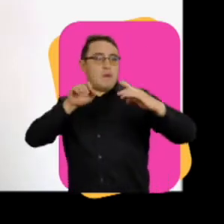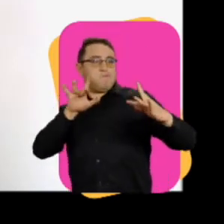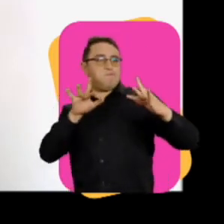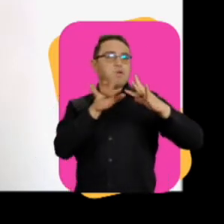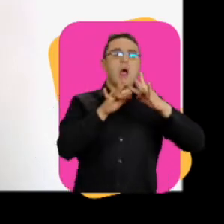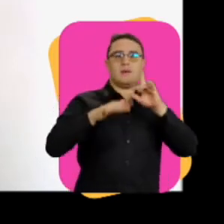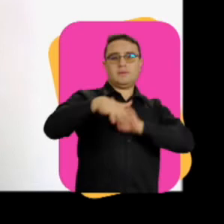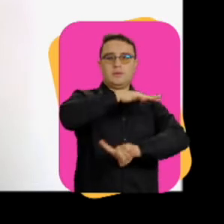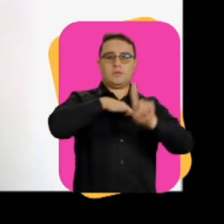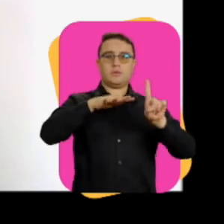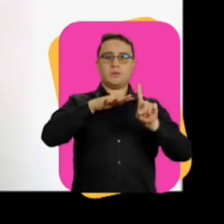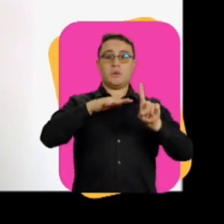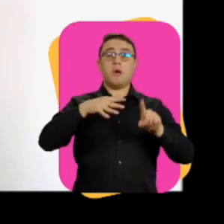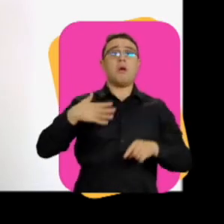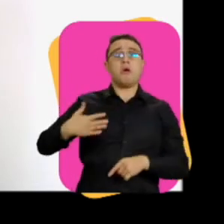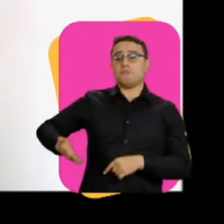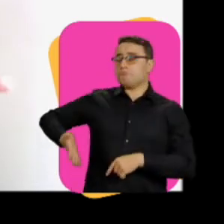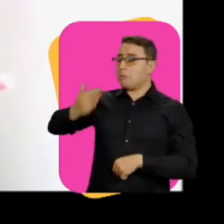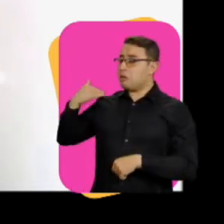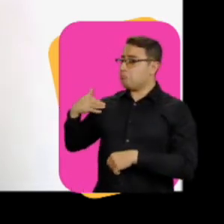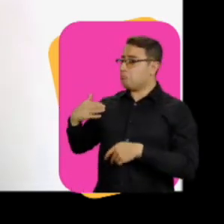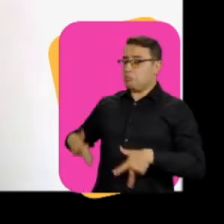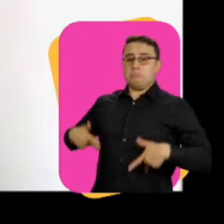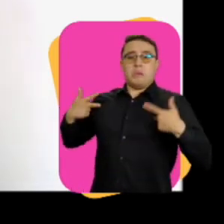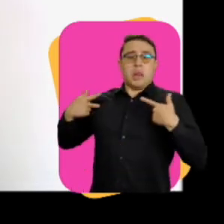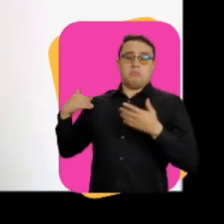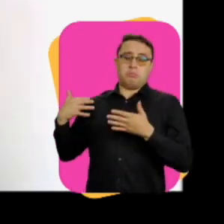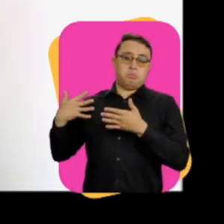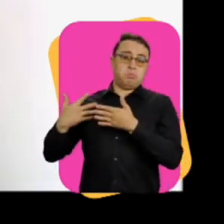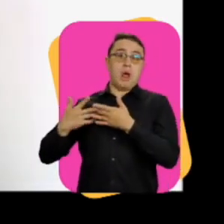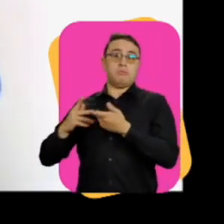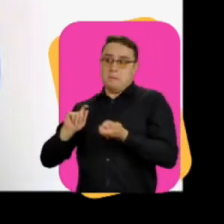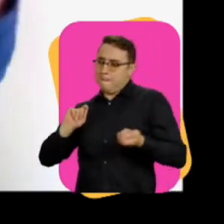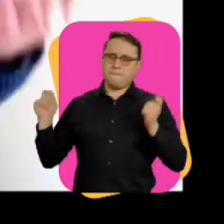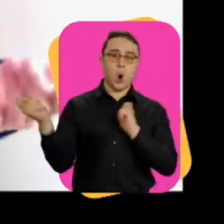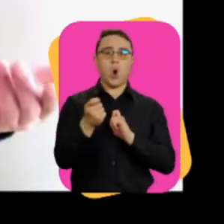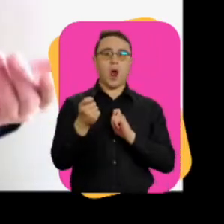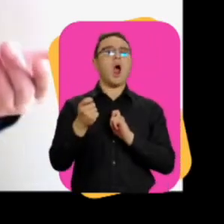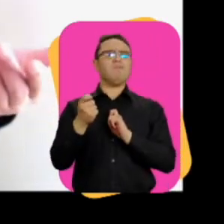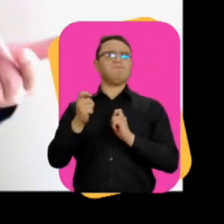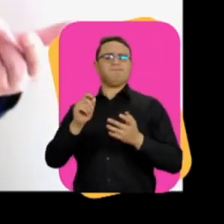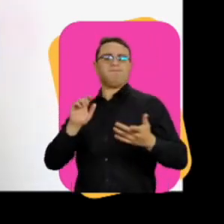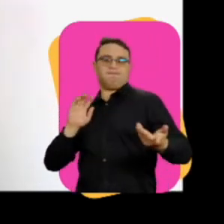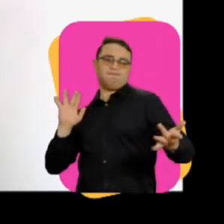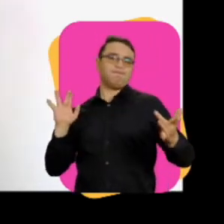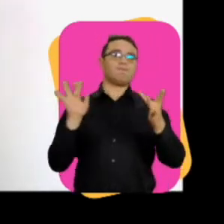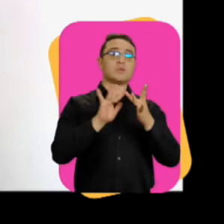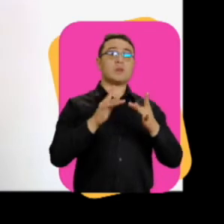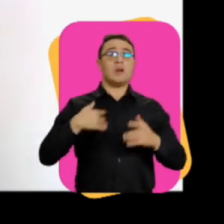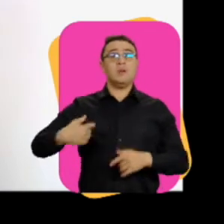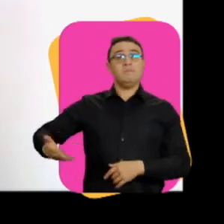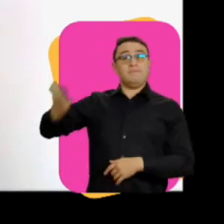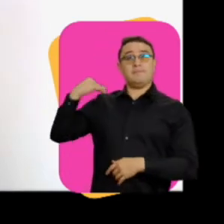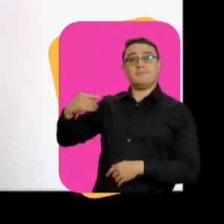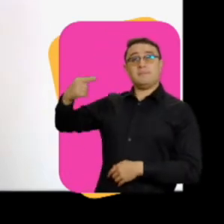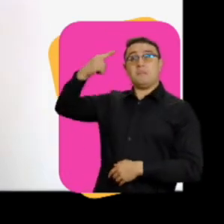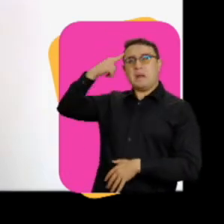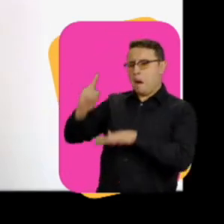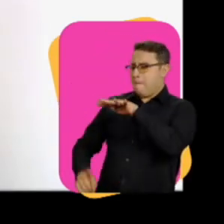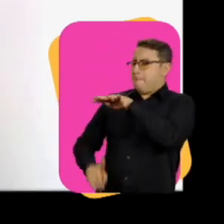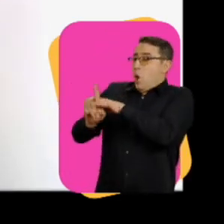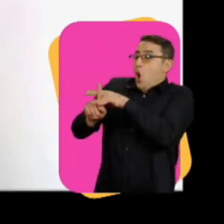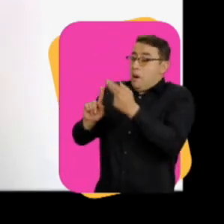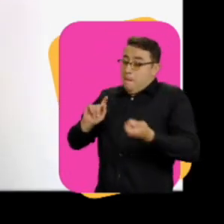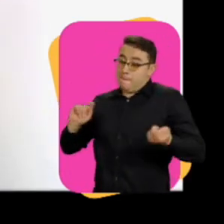permitió cambiar, nos permitió decir, bueno, no podemos caminar lo que habíamos pensado, pero lo que sí podemos hacer